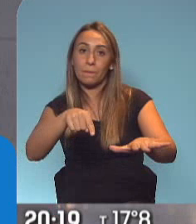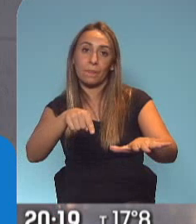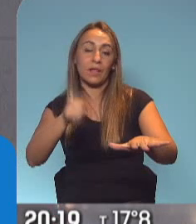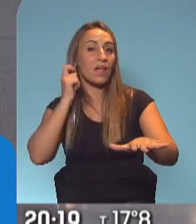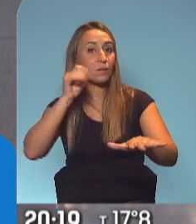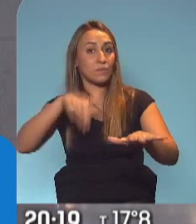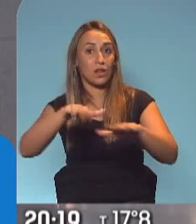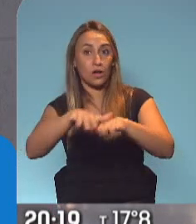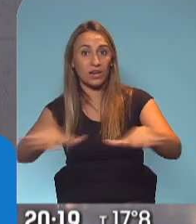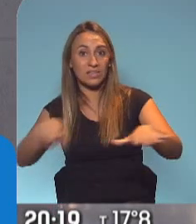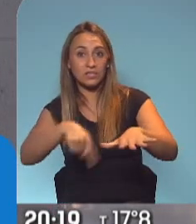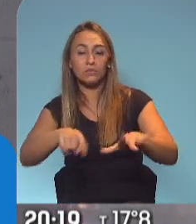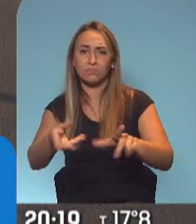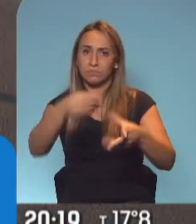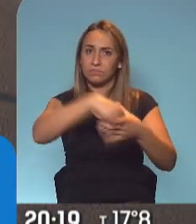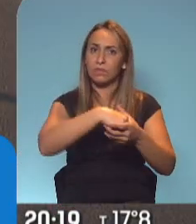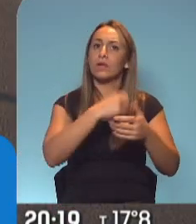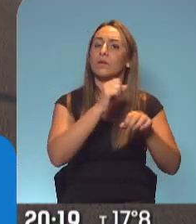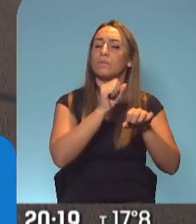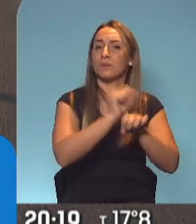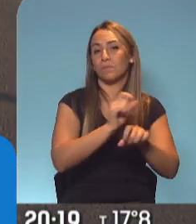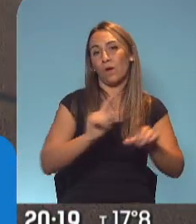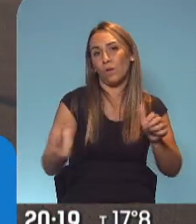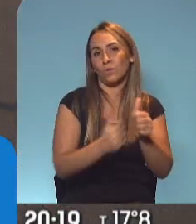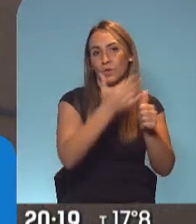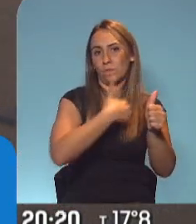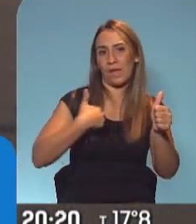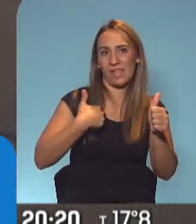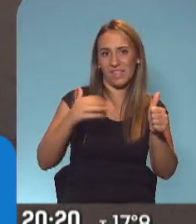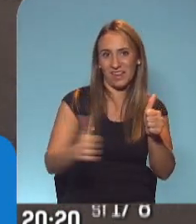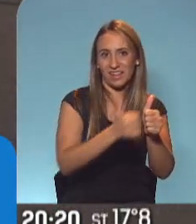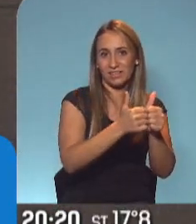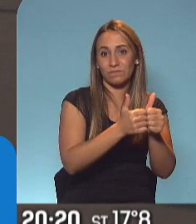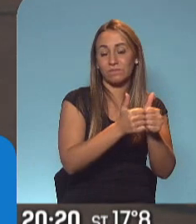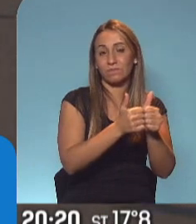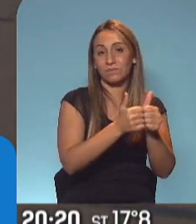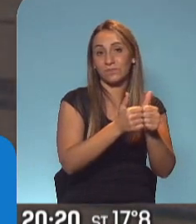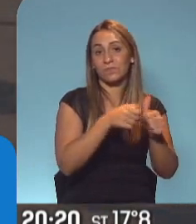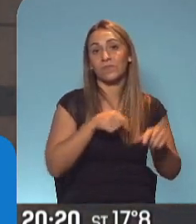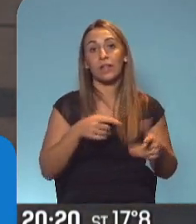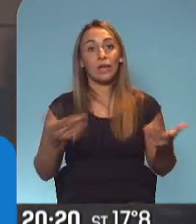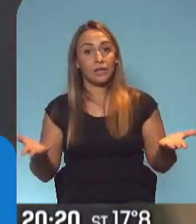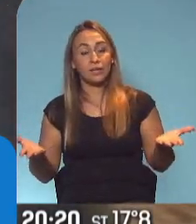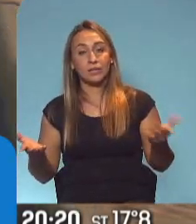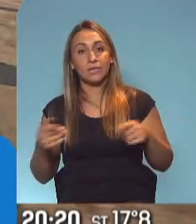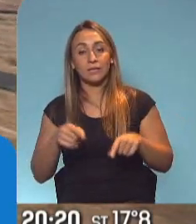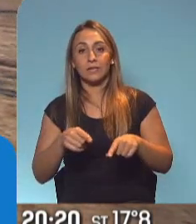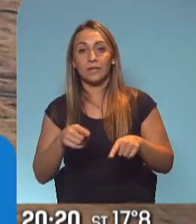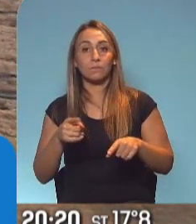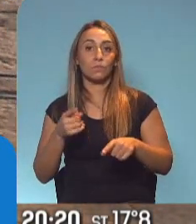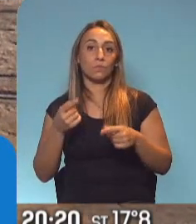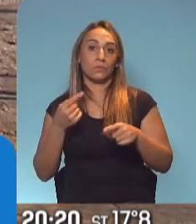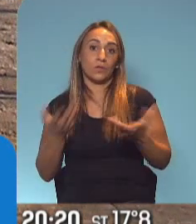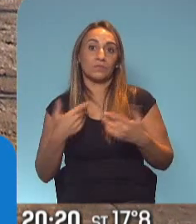del sistema penitenciario con sus madres cumpliendo estas penas privativas de la libertad. De manera que el antecedente dentro